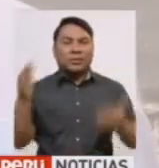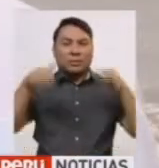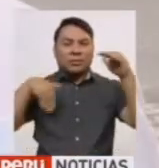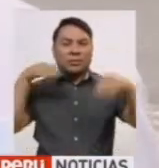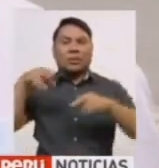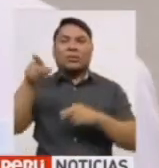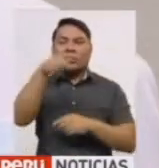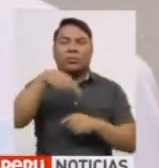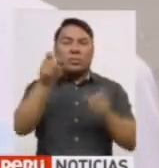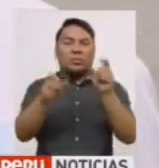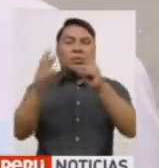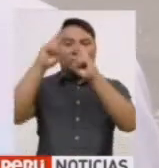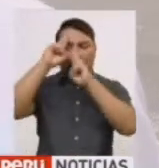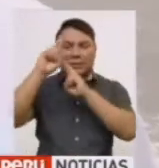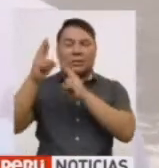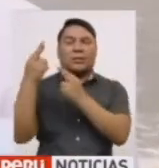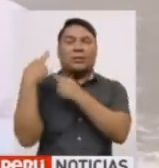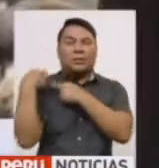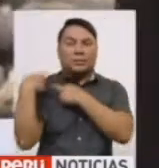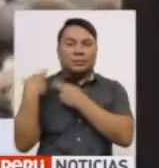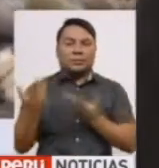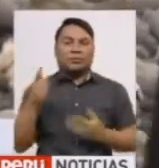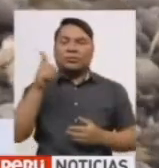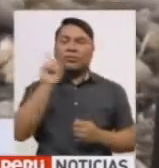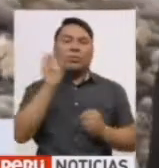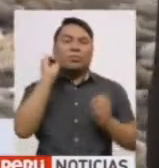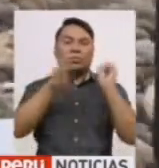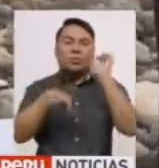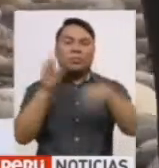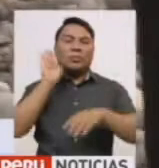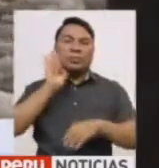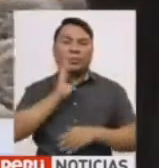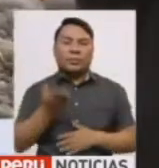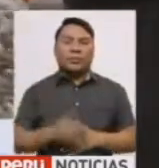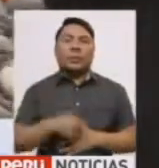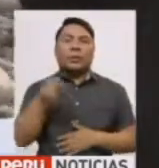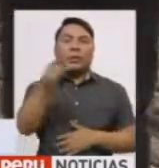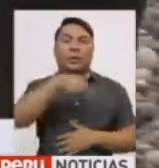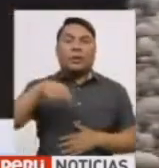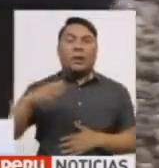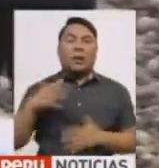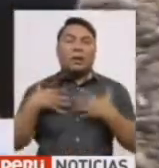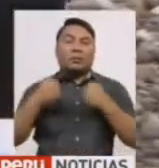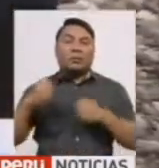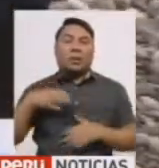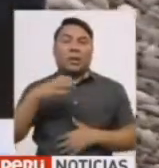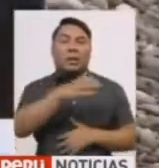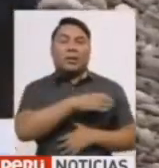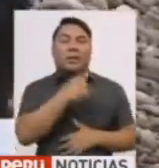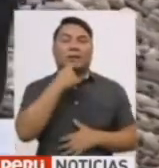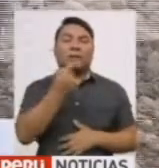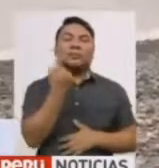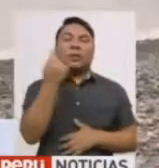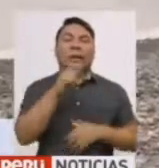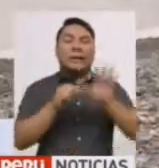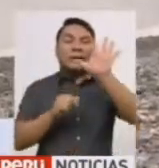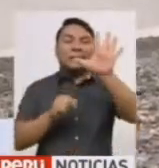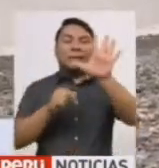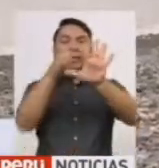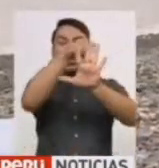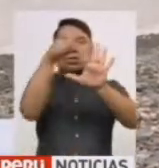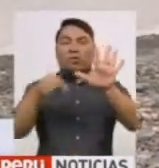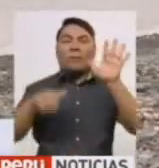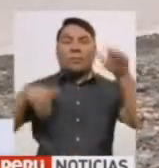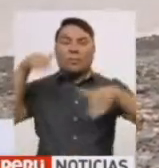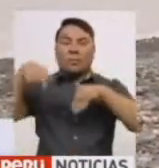No arrojar basura, desechos en la playa. La Dirección Regional de Salud del Callao determinó que solo 5 de las 13 playas de la